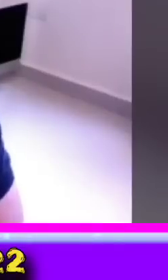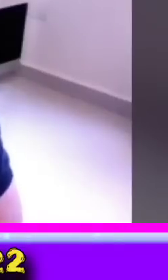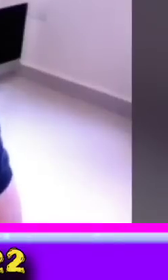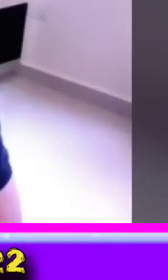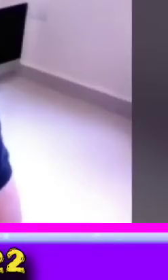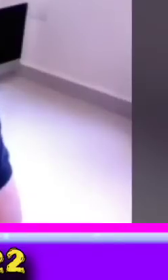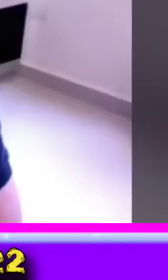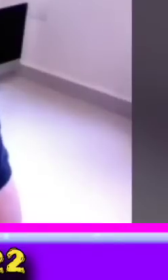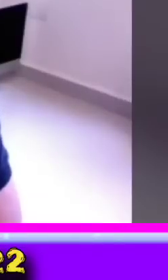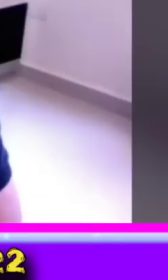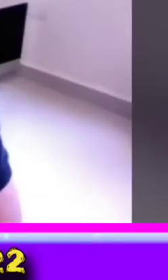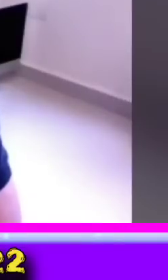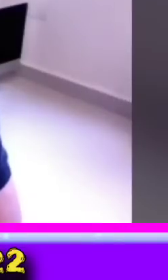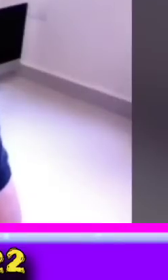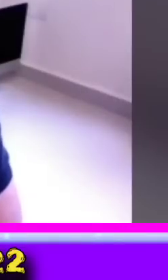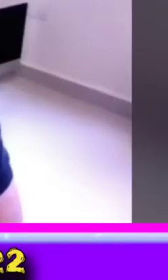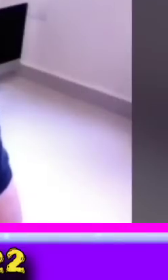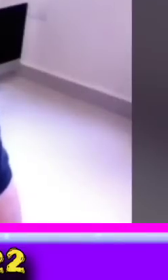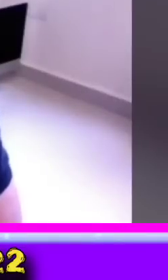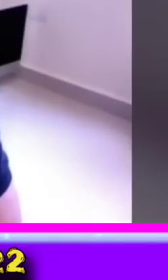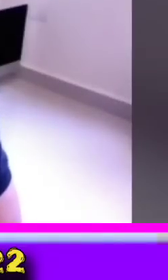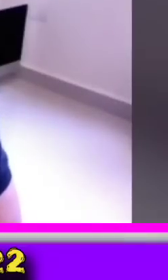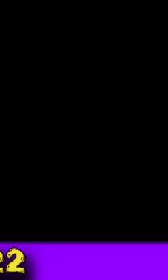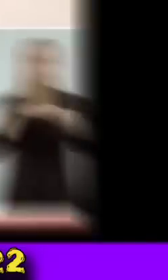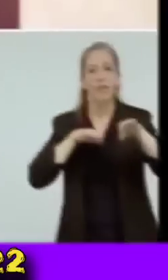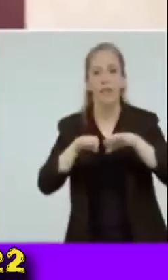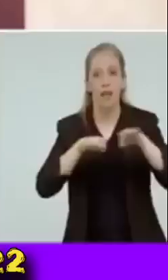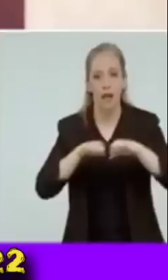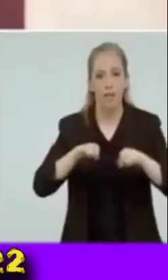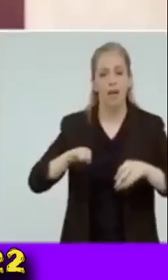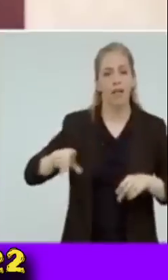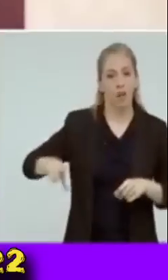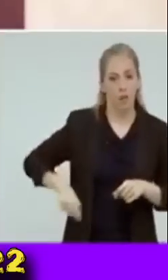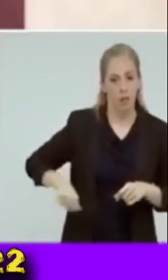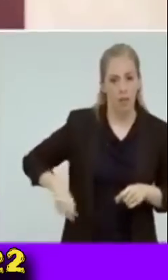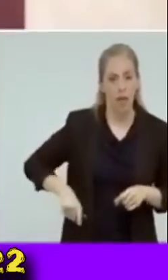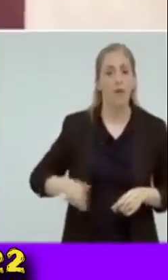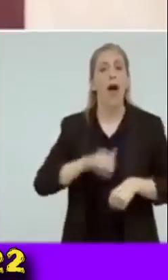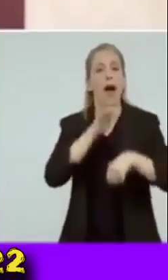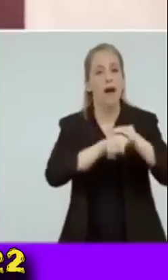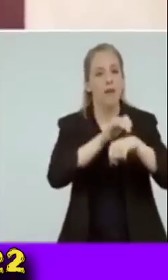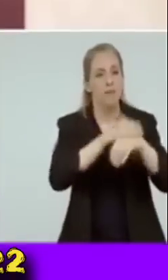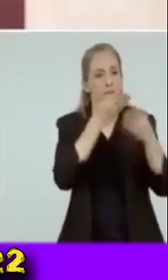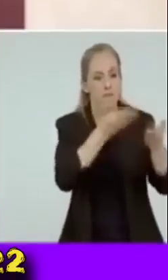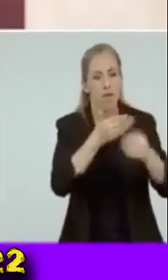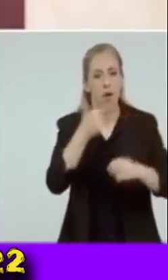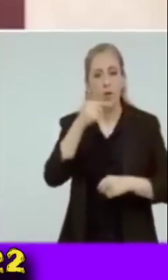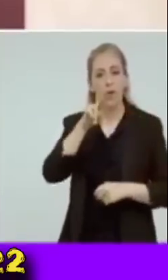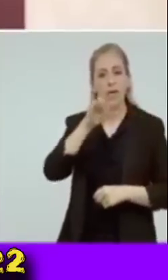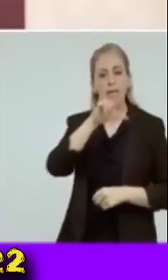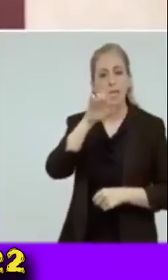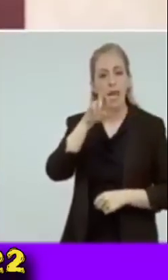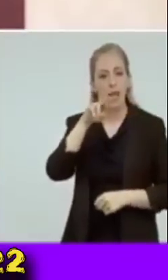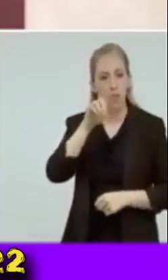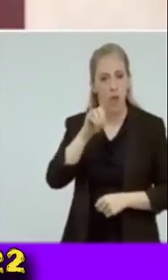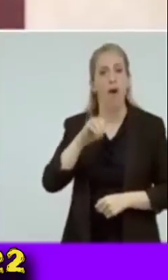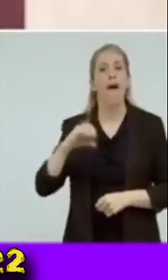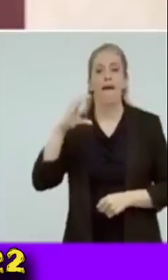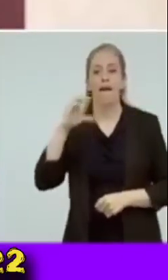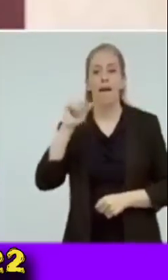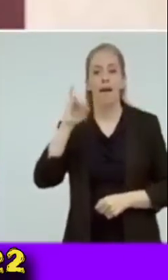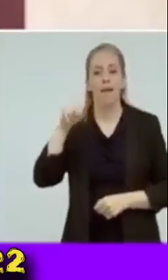imperialista que representan a andrés manuel y morena y hoy lo que vemos es todo lo contrario un gobernador